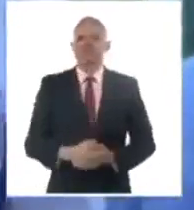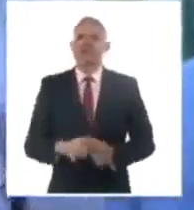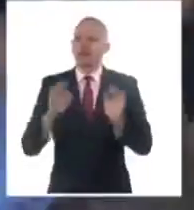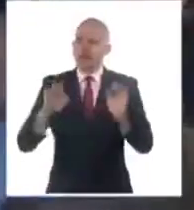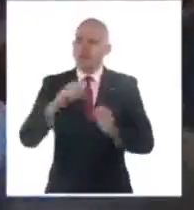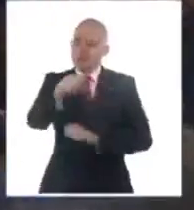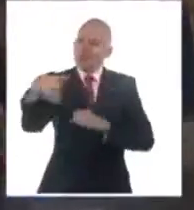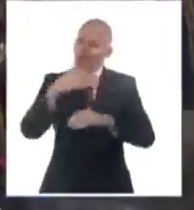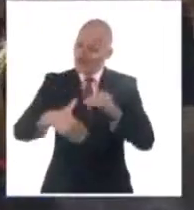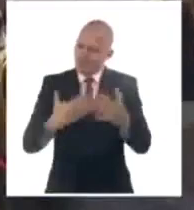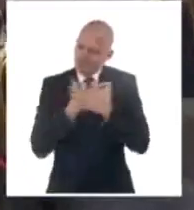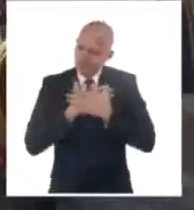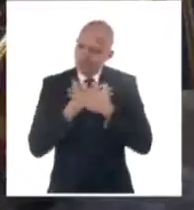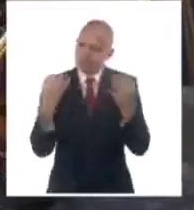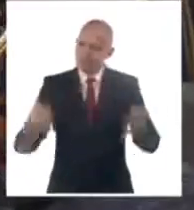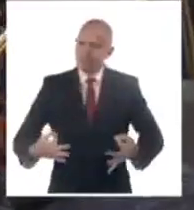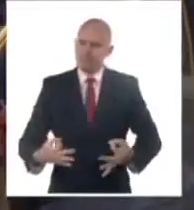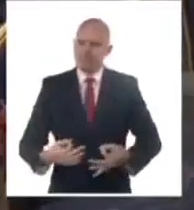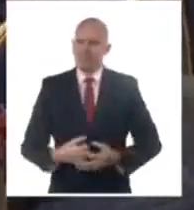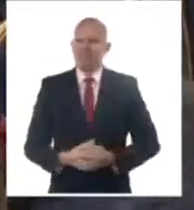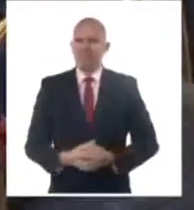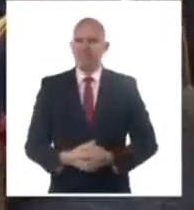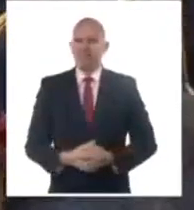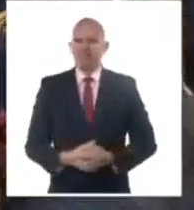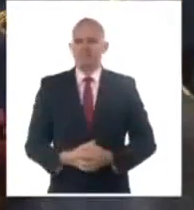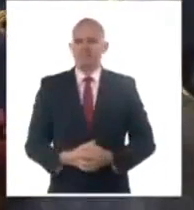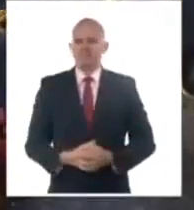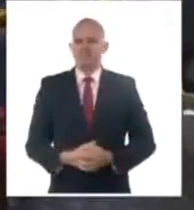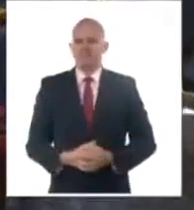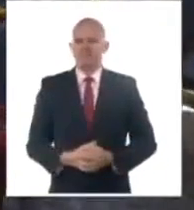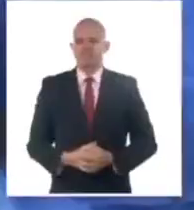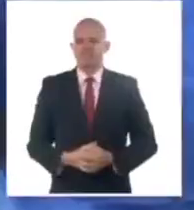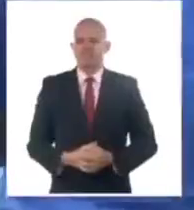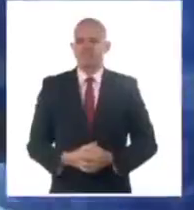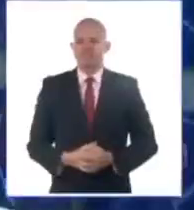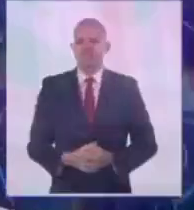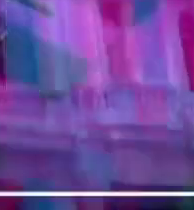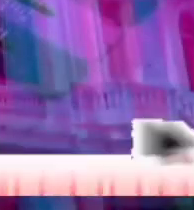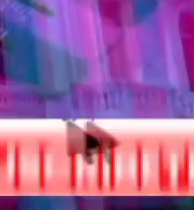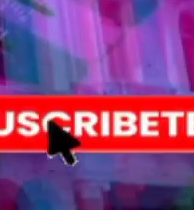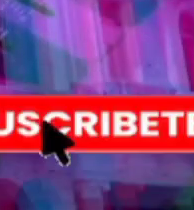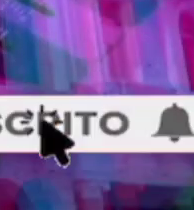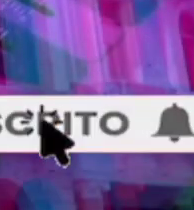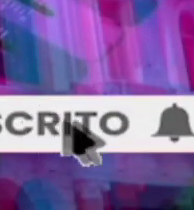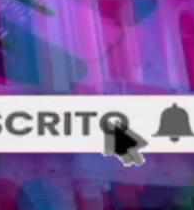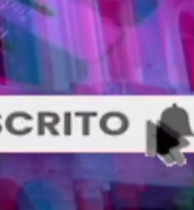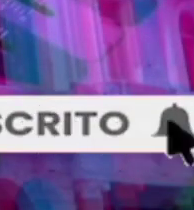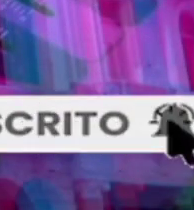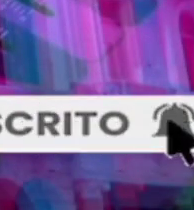gracias, hermano. Héctor Martínez, Sistema Informativo de la Televisión Cubana.